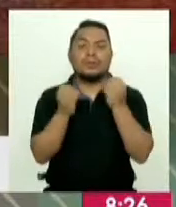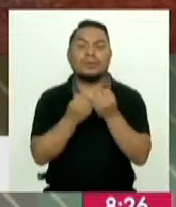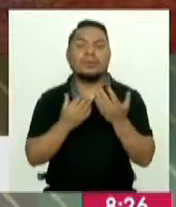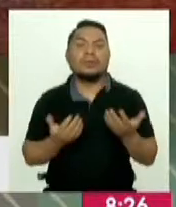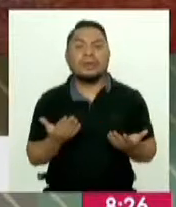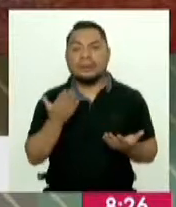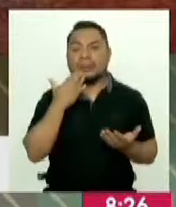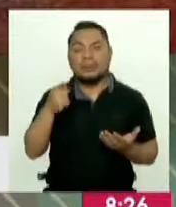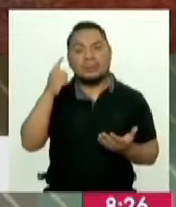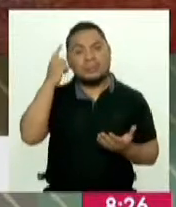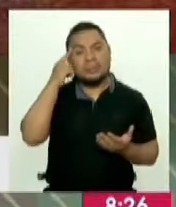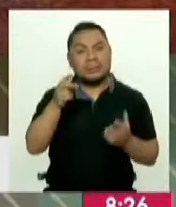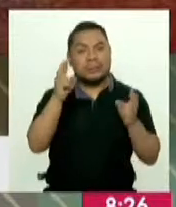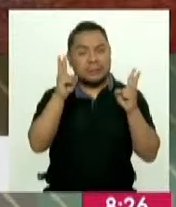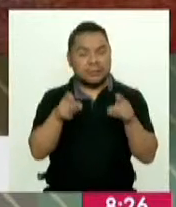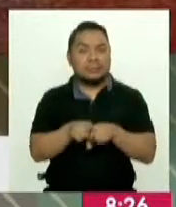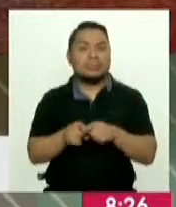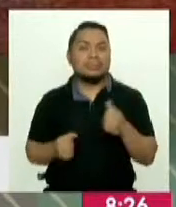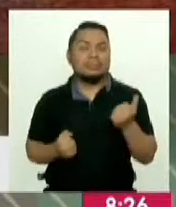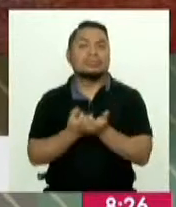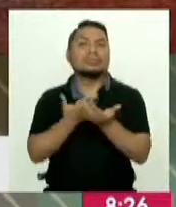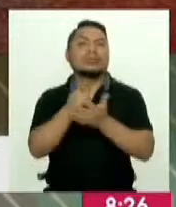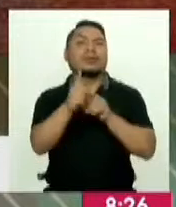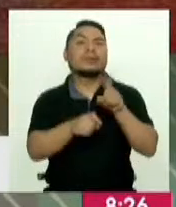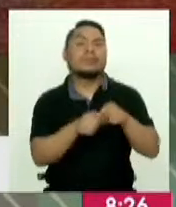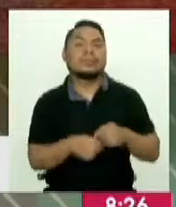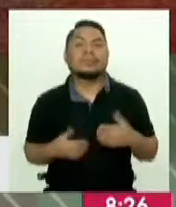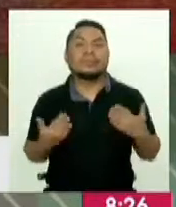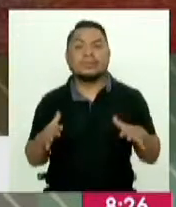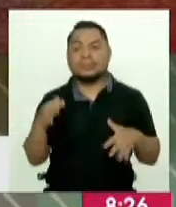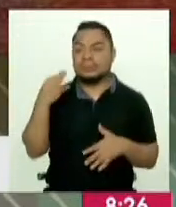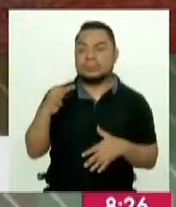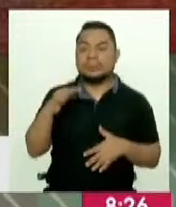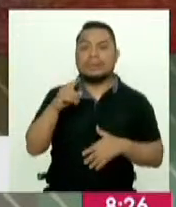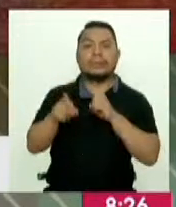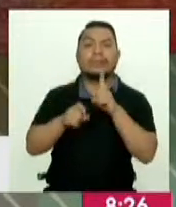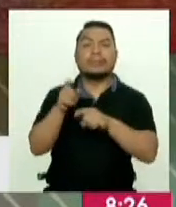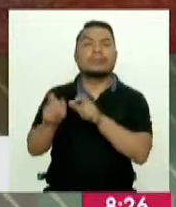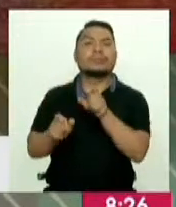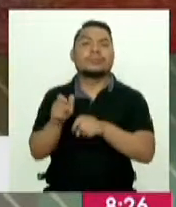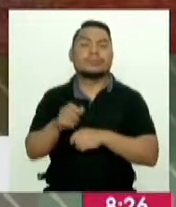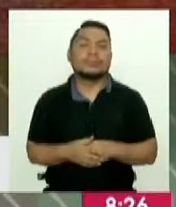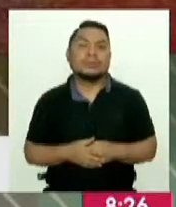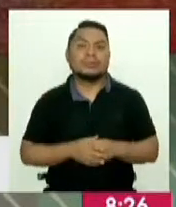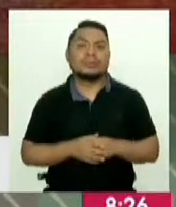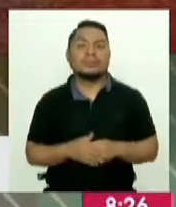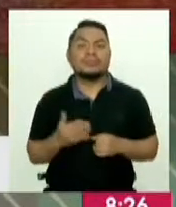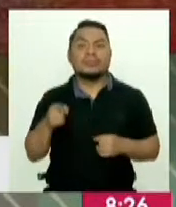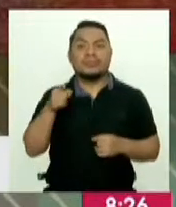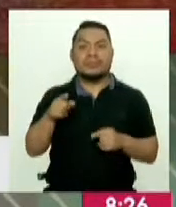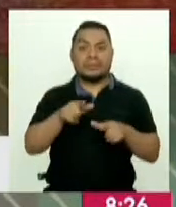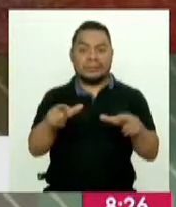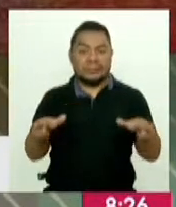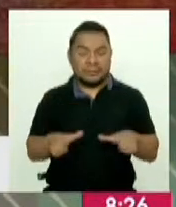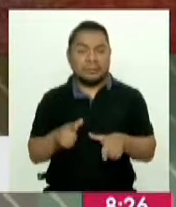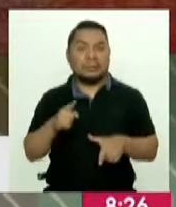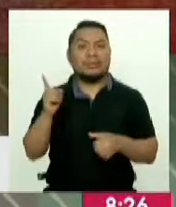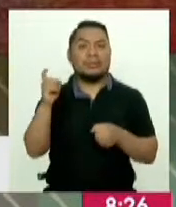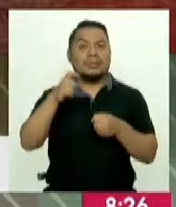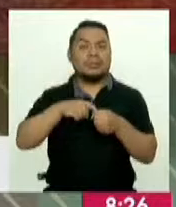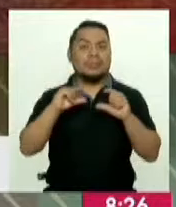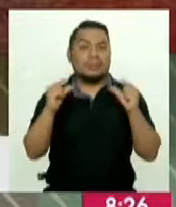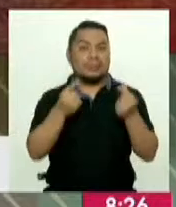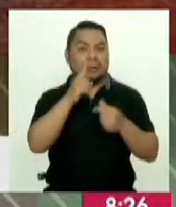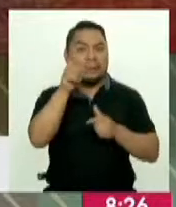organizaciones en el pensar en temas, en aportar a las preguntas. Está, como siempre, la pregunta ciudadana, ¿no?, que es un espacio para la participación de